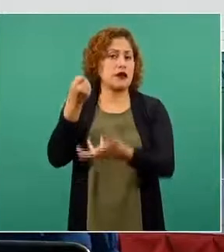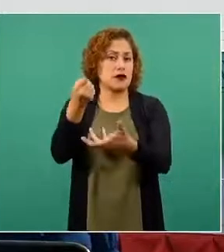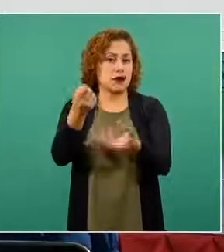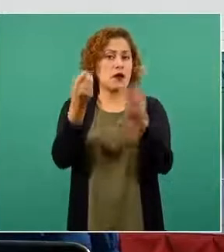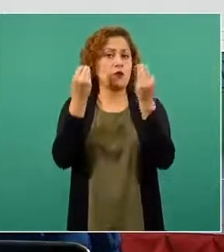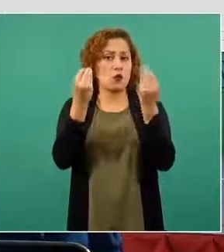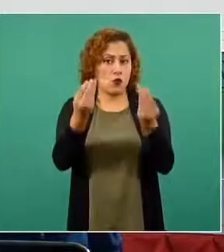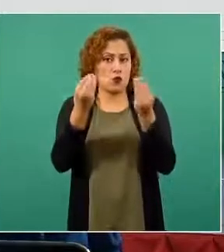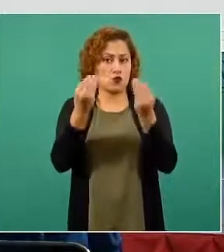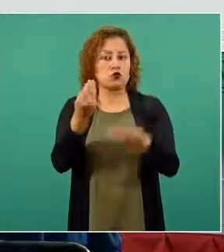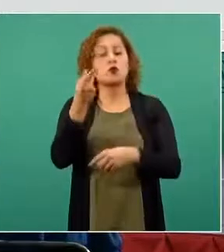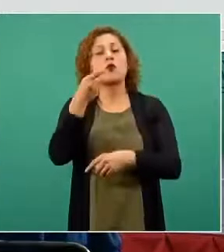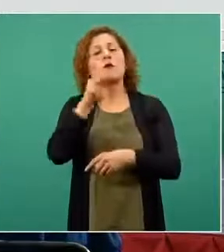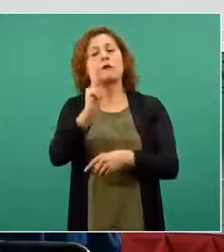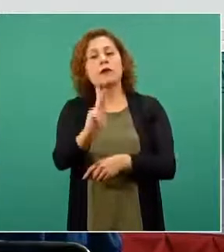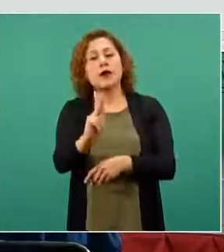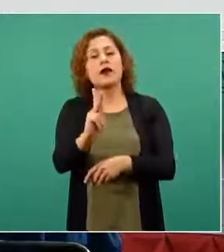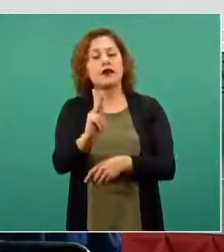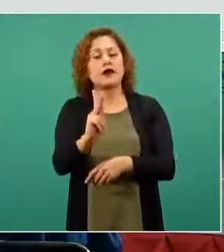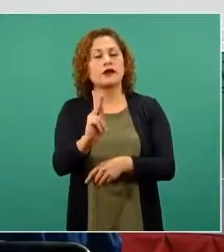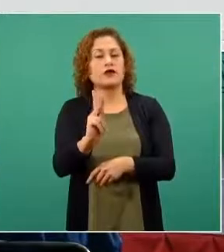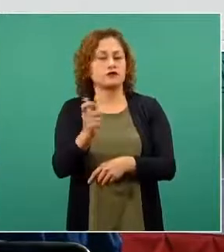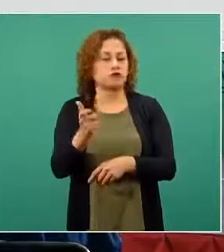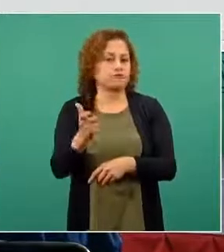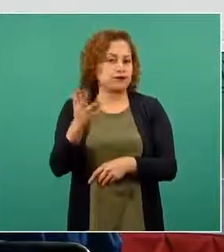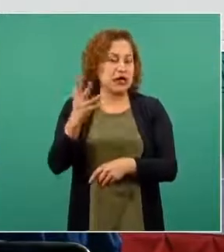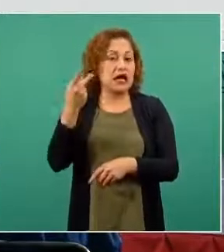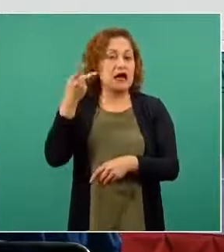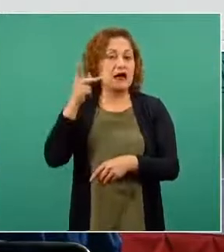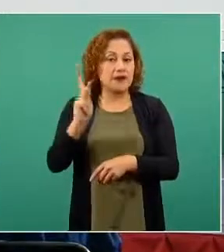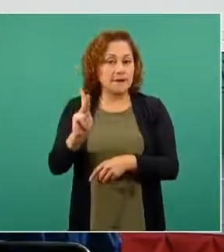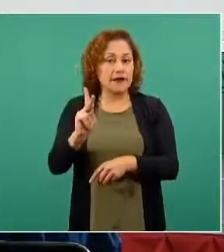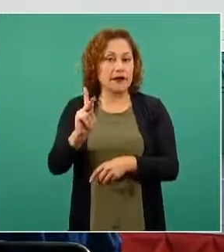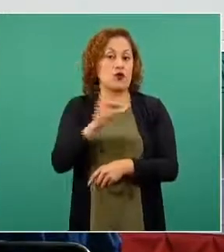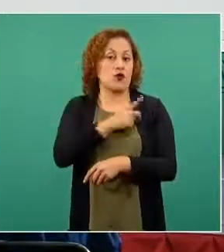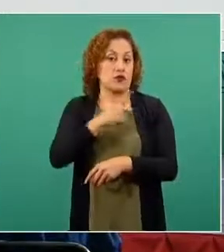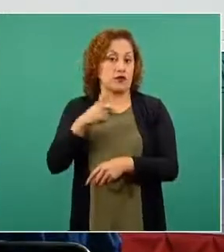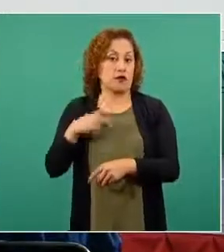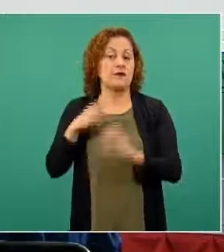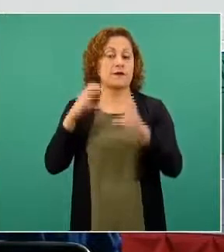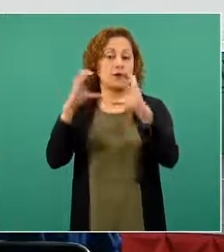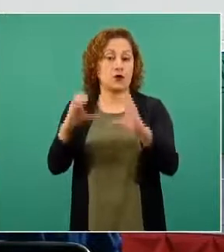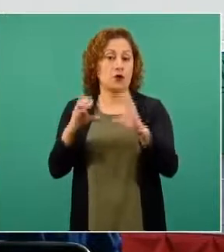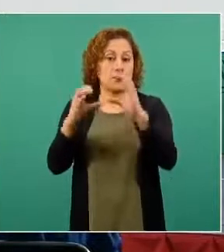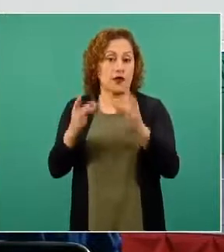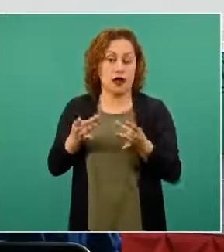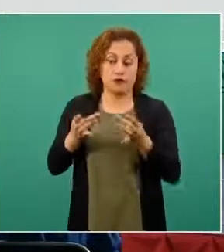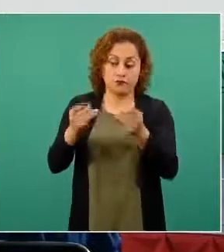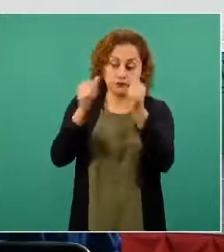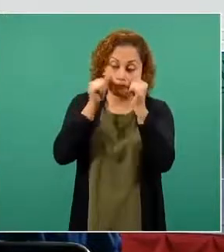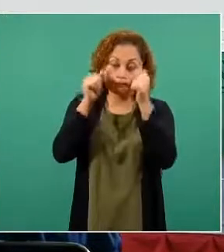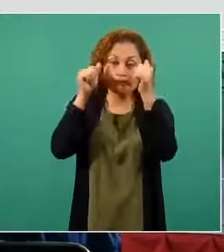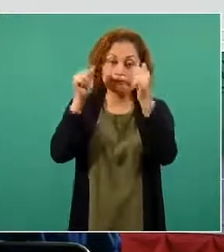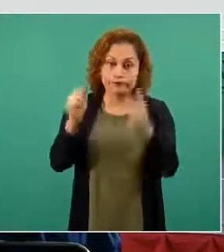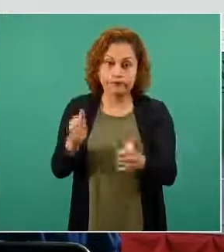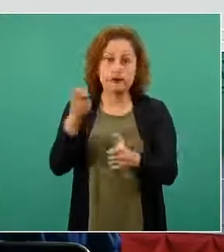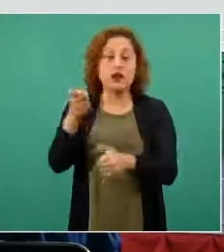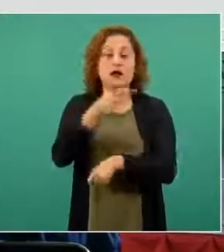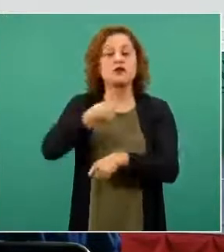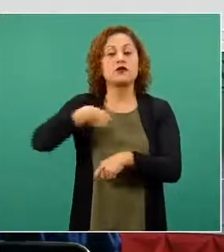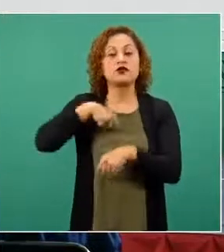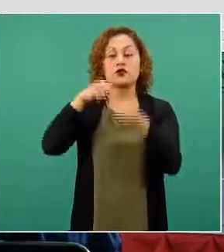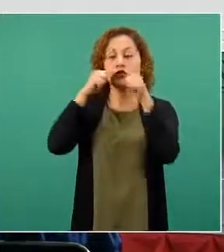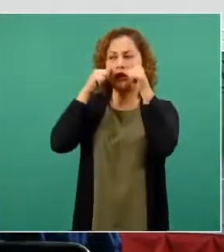gran calidad al momento de ejercer los recursos, de un abordaje que nos permita que el paciente